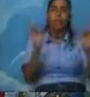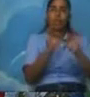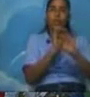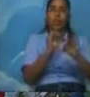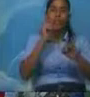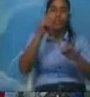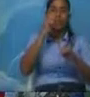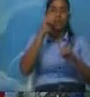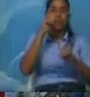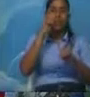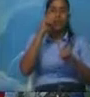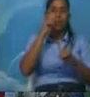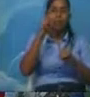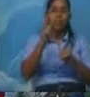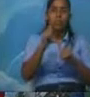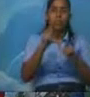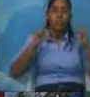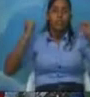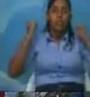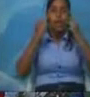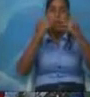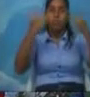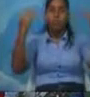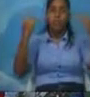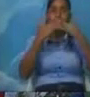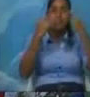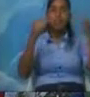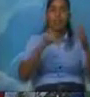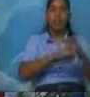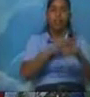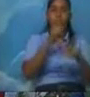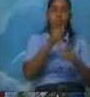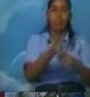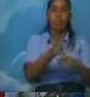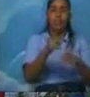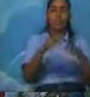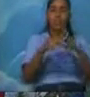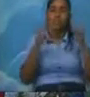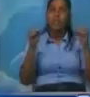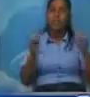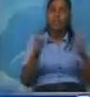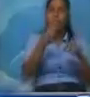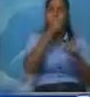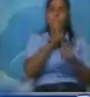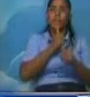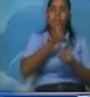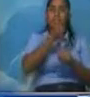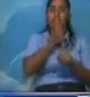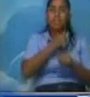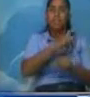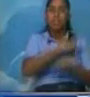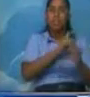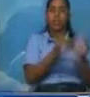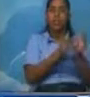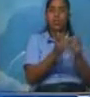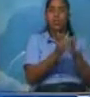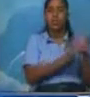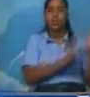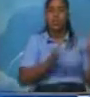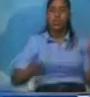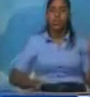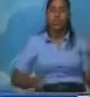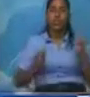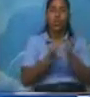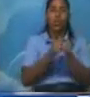pilato se admiraba de esa paciencia con que el